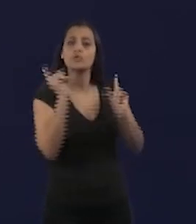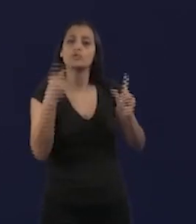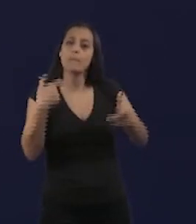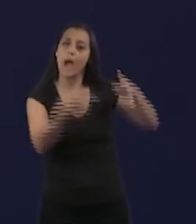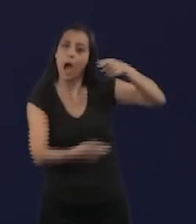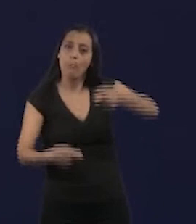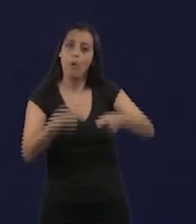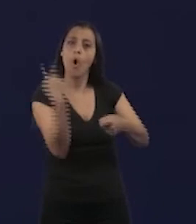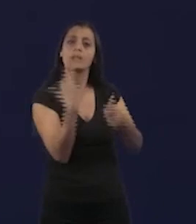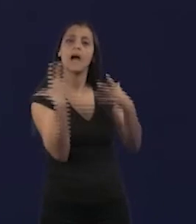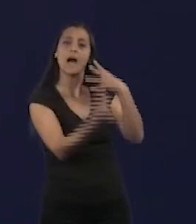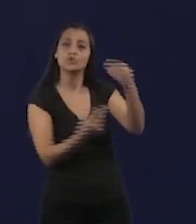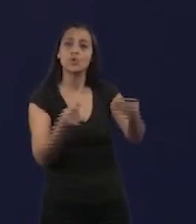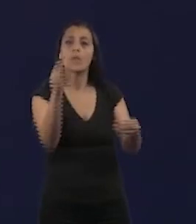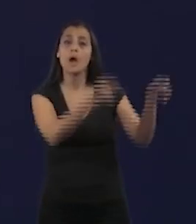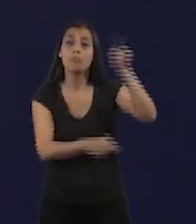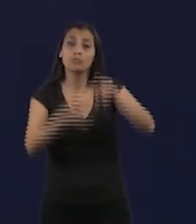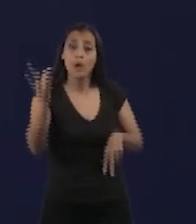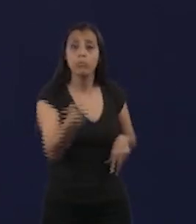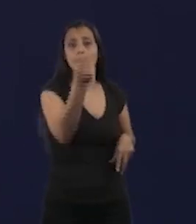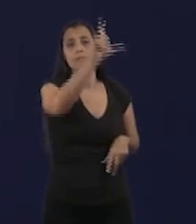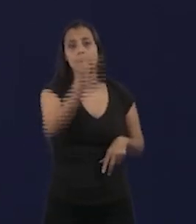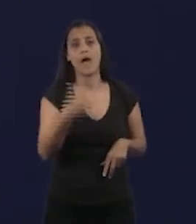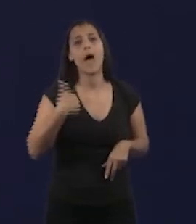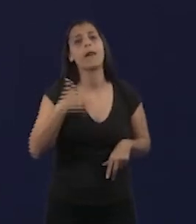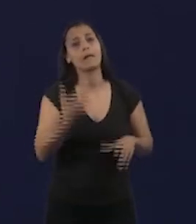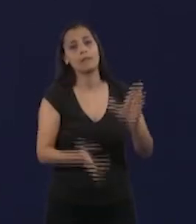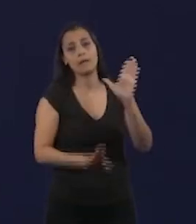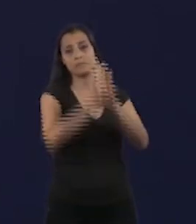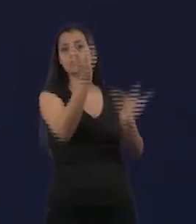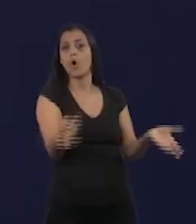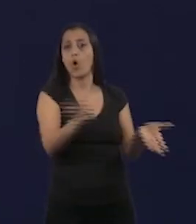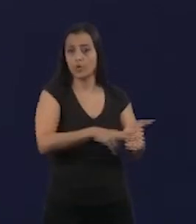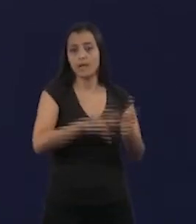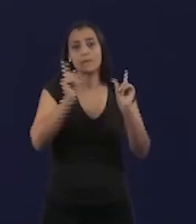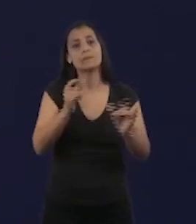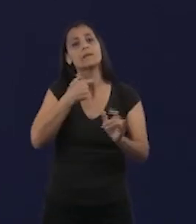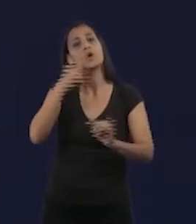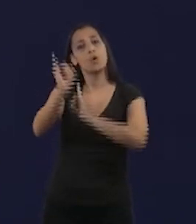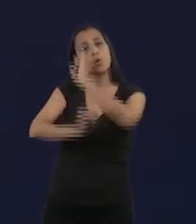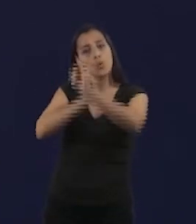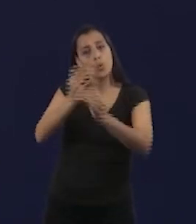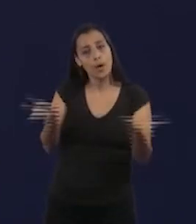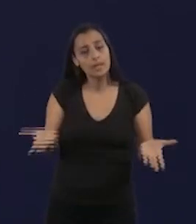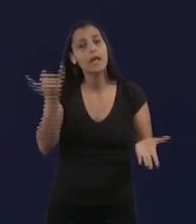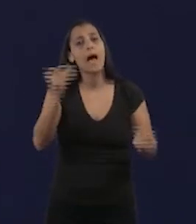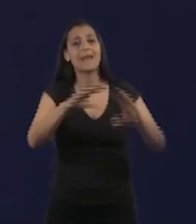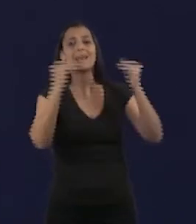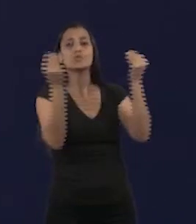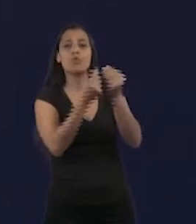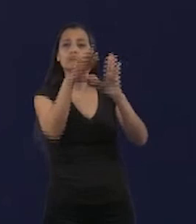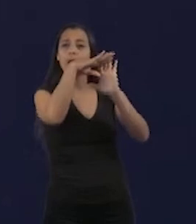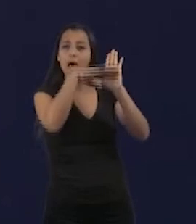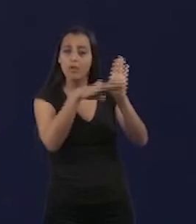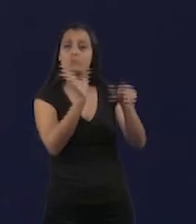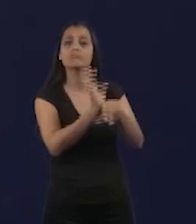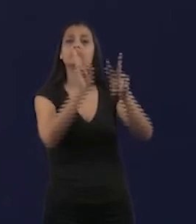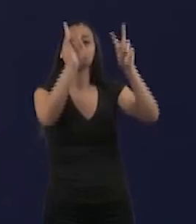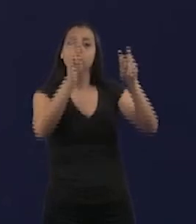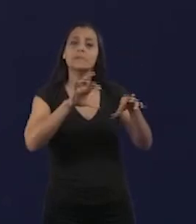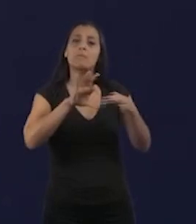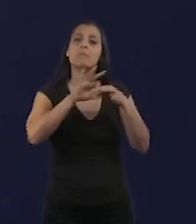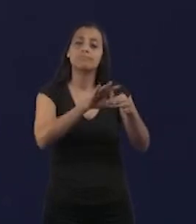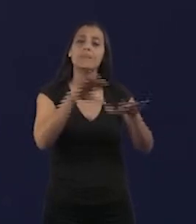efectivamente para que la Argentina salga adelante además contarles los resultados en términos de